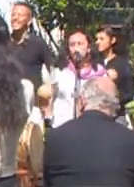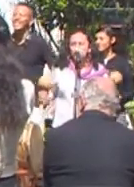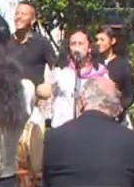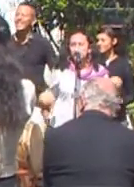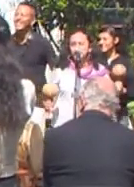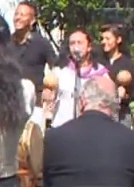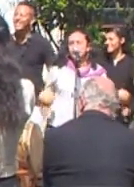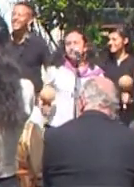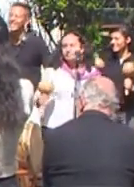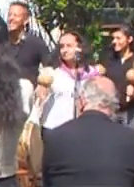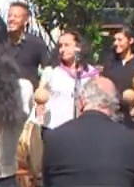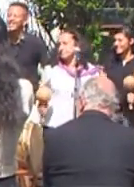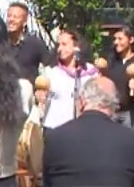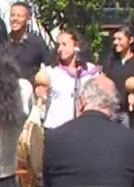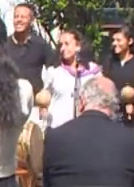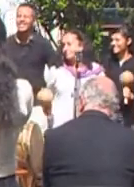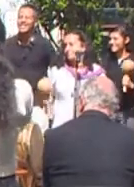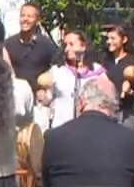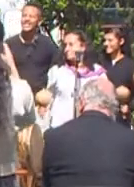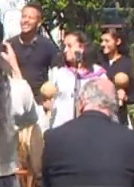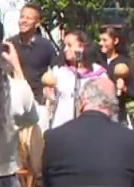yo no lo vi.